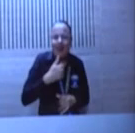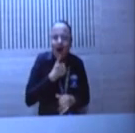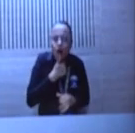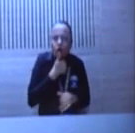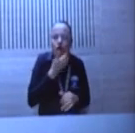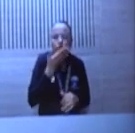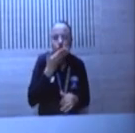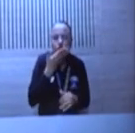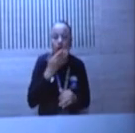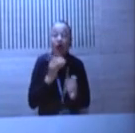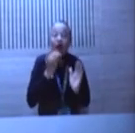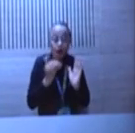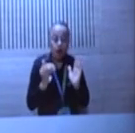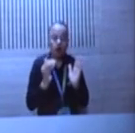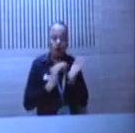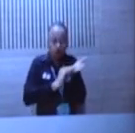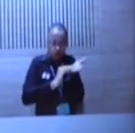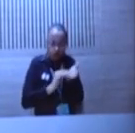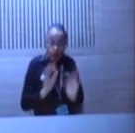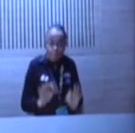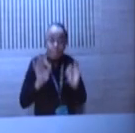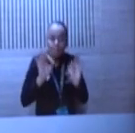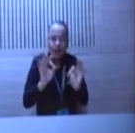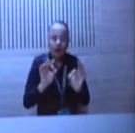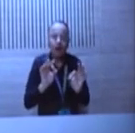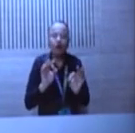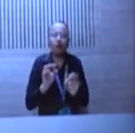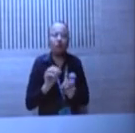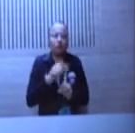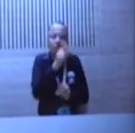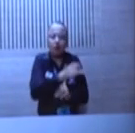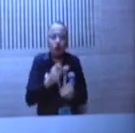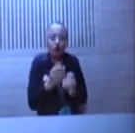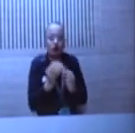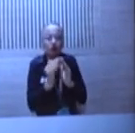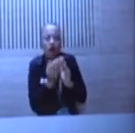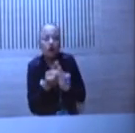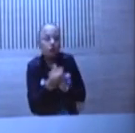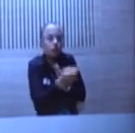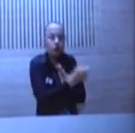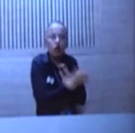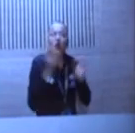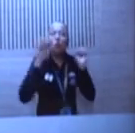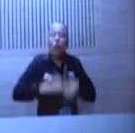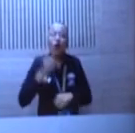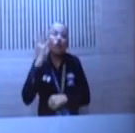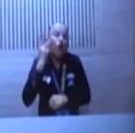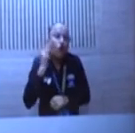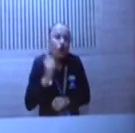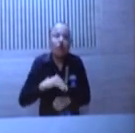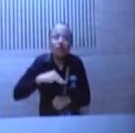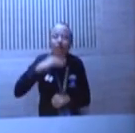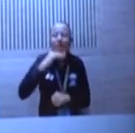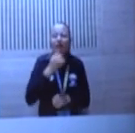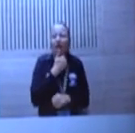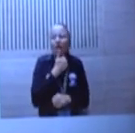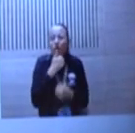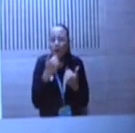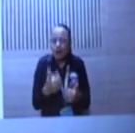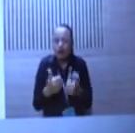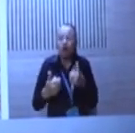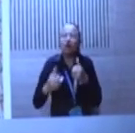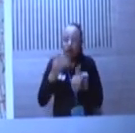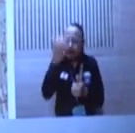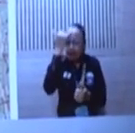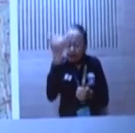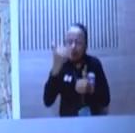todos los días y son todos esos bos y en ese ejercicio vamos demostrando que conjuntamente se pueden hacer cosas para ir resolviendo las problemáticas